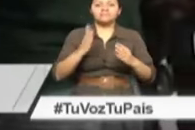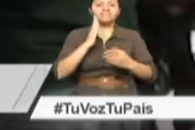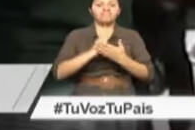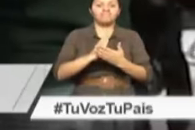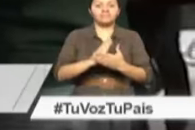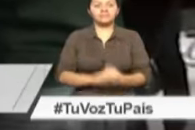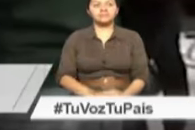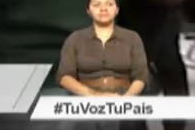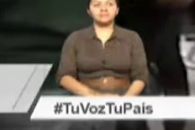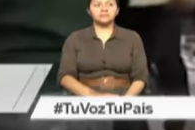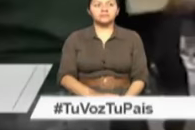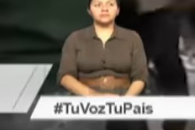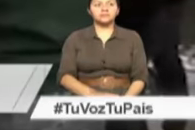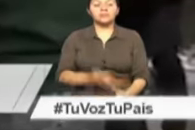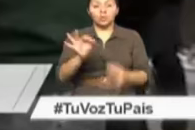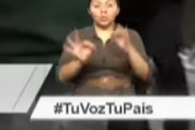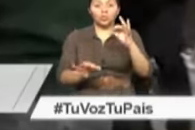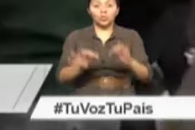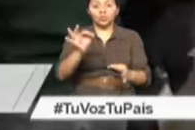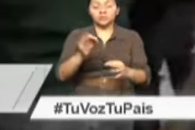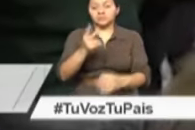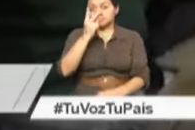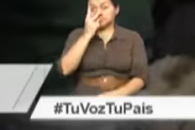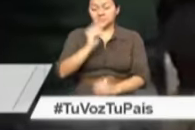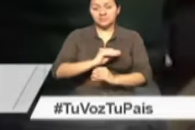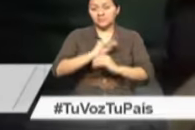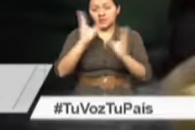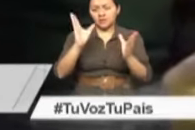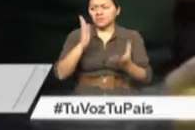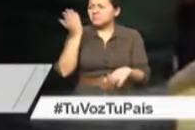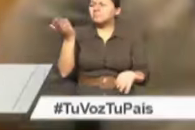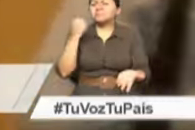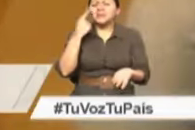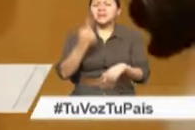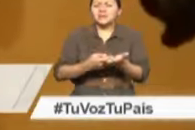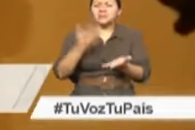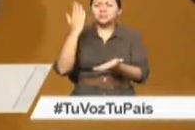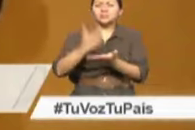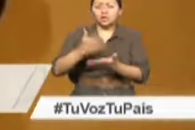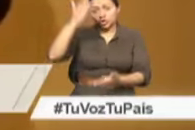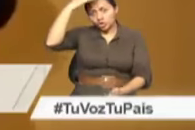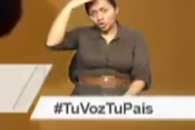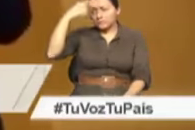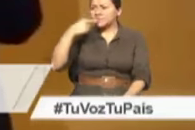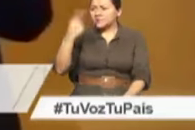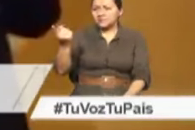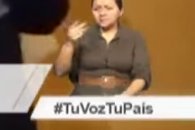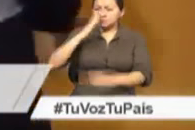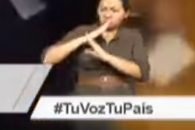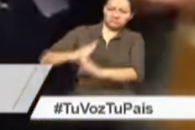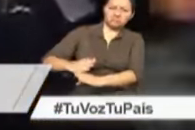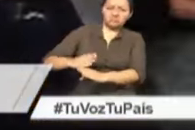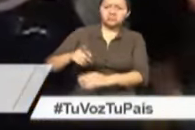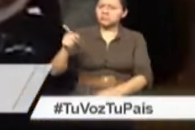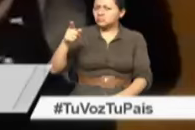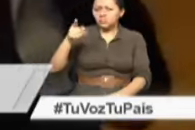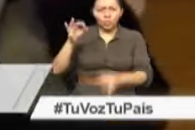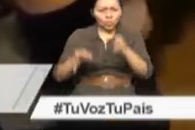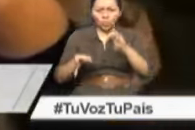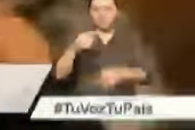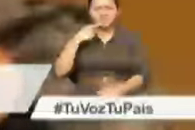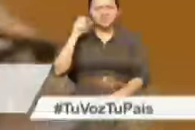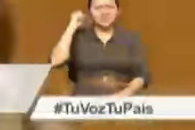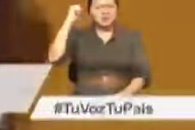trabajo. El juez que ordenó el viernes como medida cautelar la suspensión completa de la orden de Trump en todo el territorio estadounidense tachaba de daño